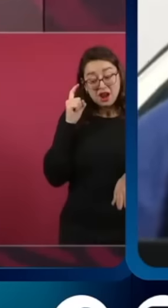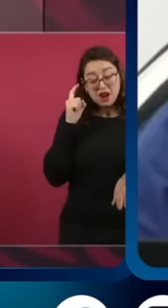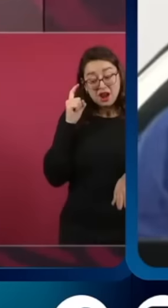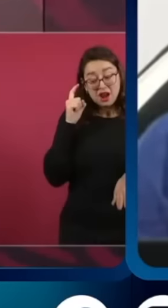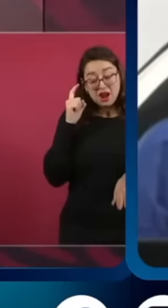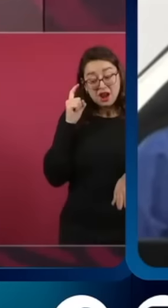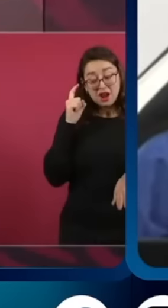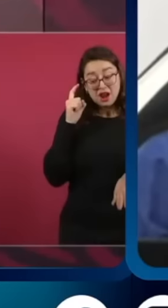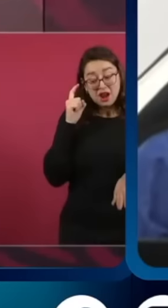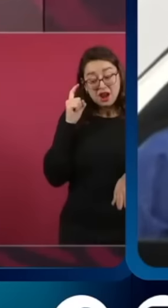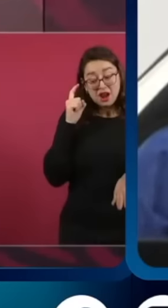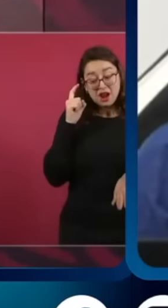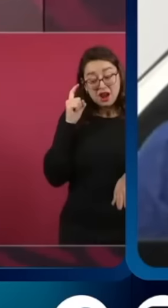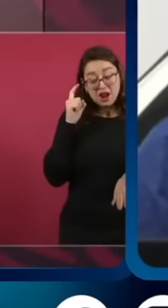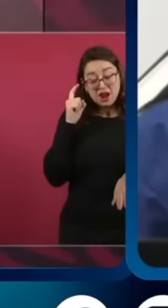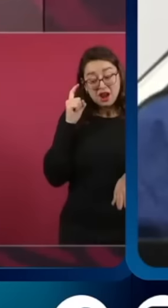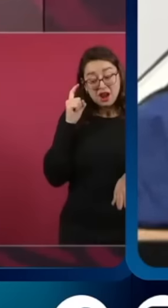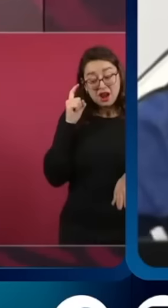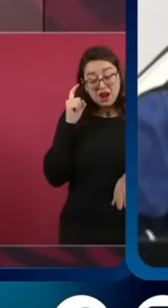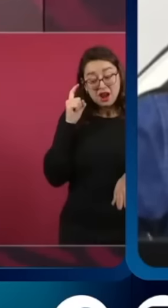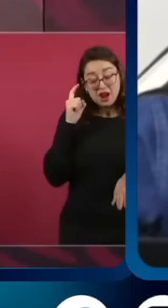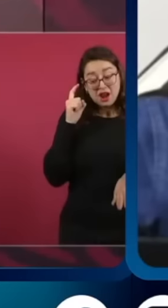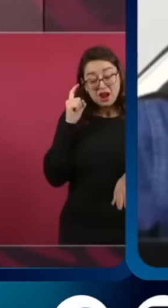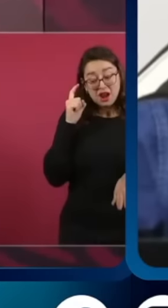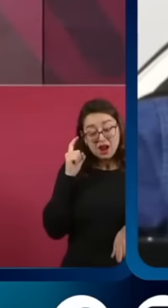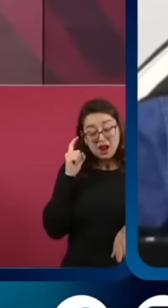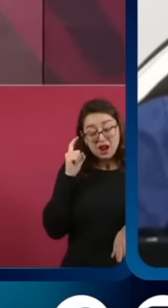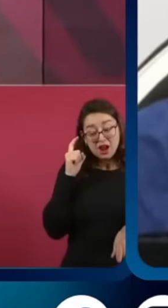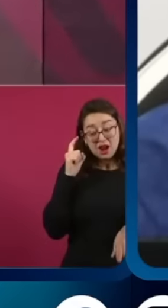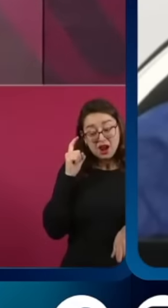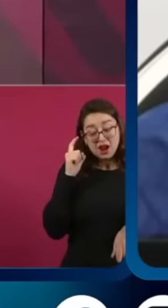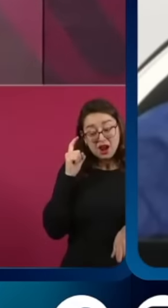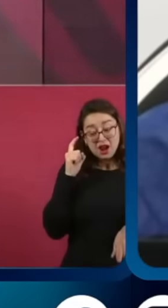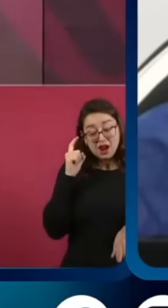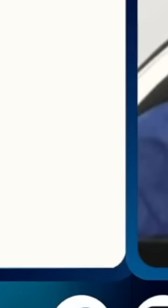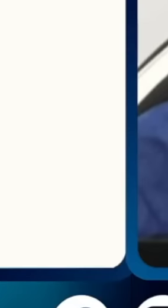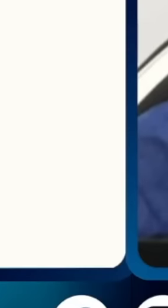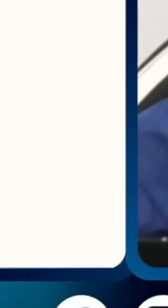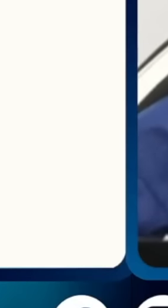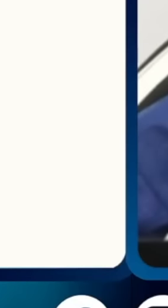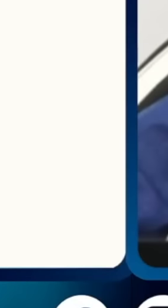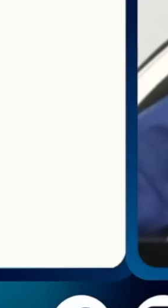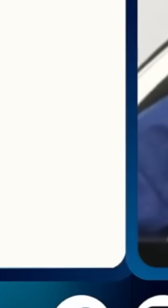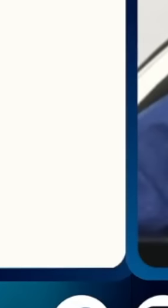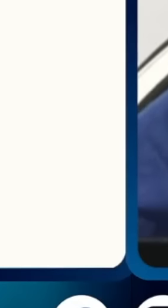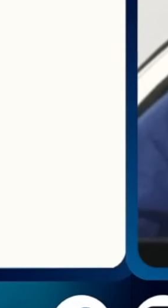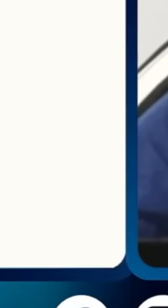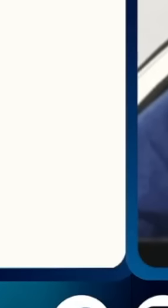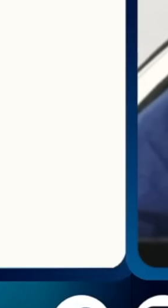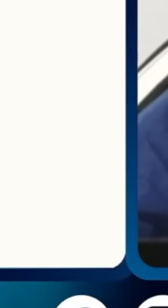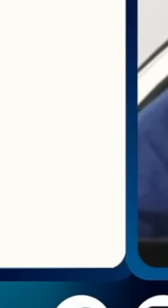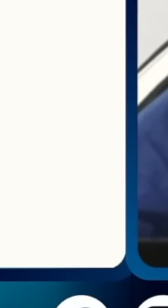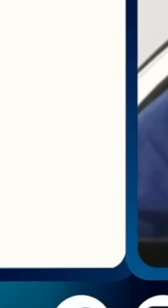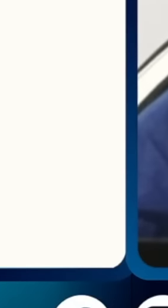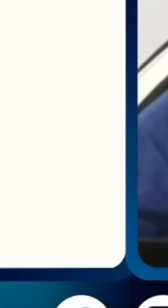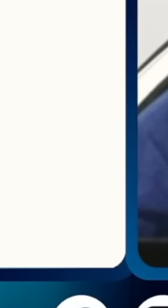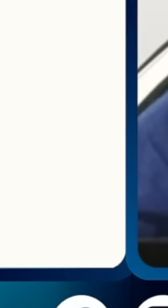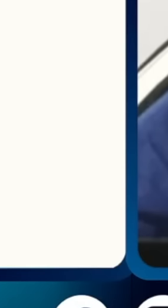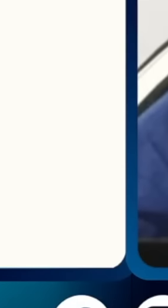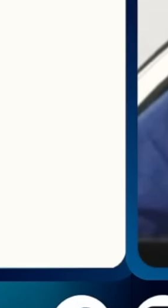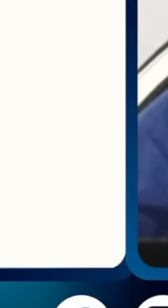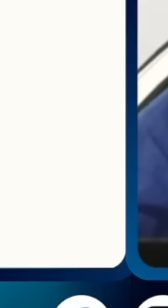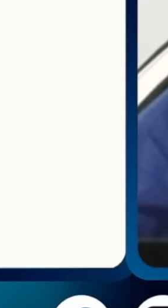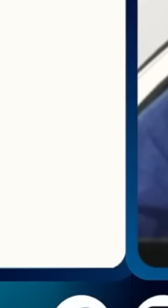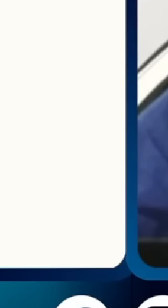acaba en un solo video. Entonces, pues bueno, ahí está. Ahí está la declaración. ¿Y por qué hay estas amenazas aquí en